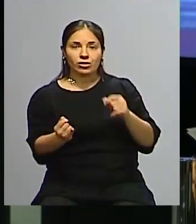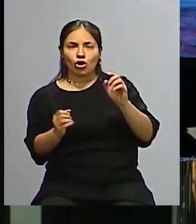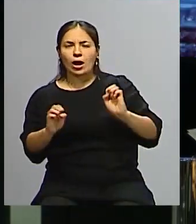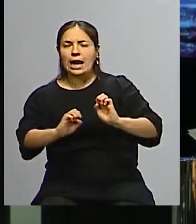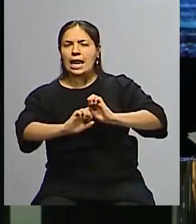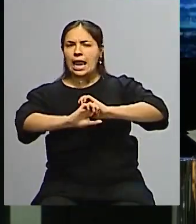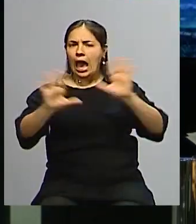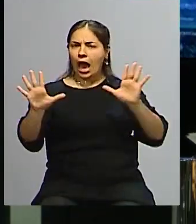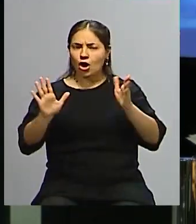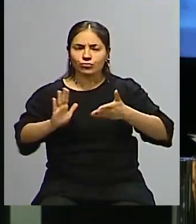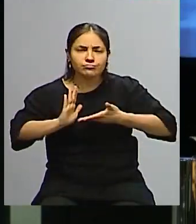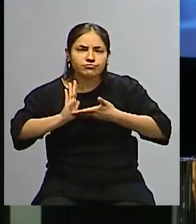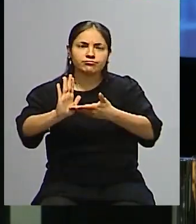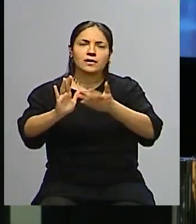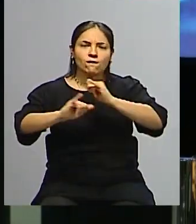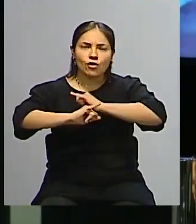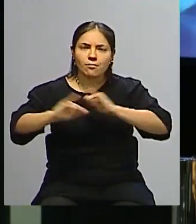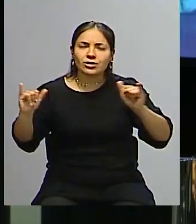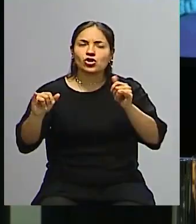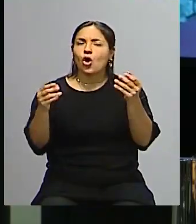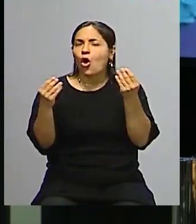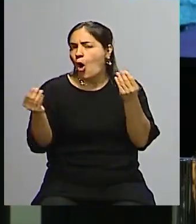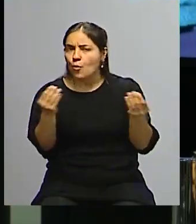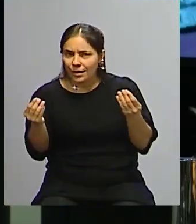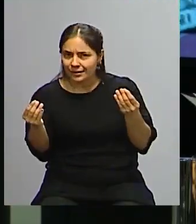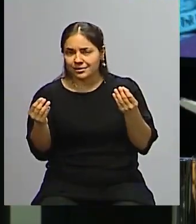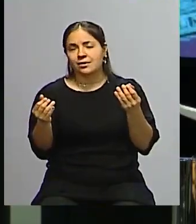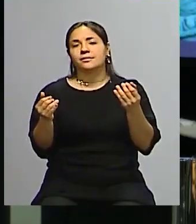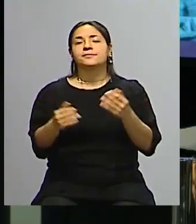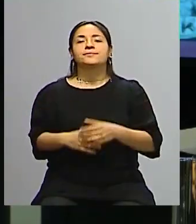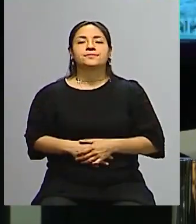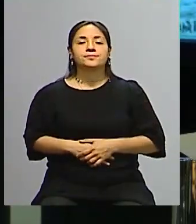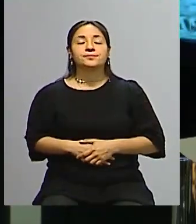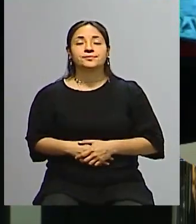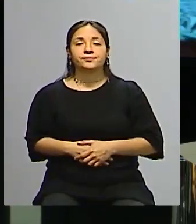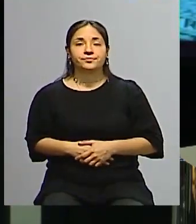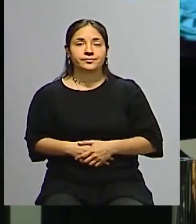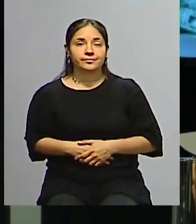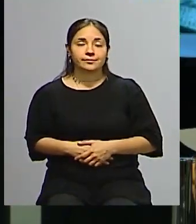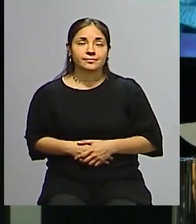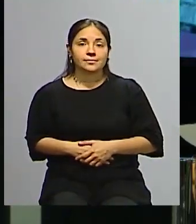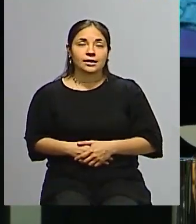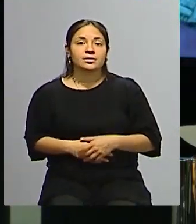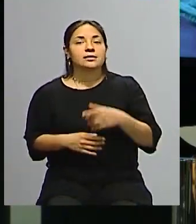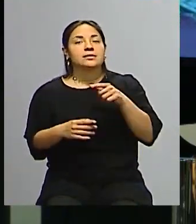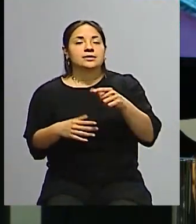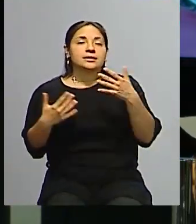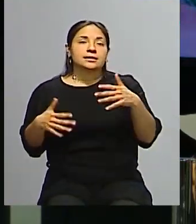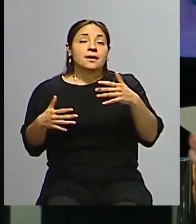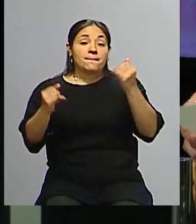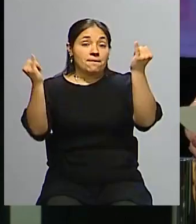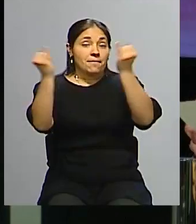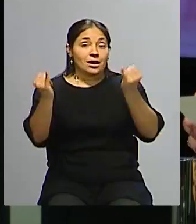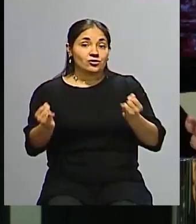en cuanto a publicación de información, difusión y demás? La verdad que el presupuesto, se